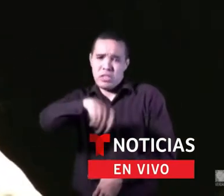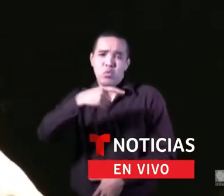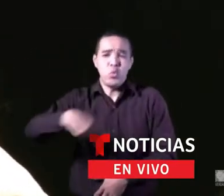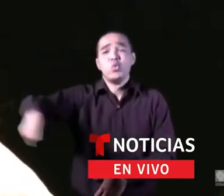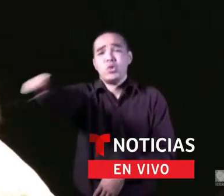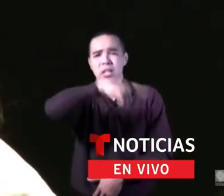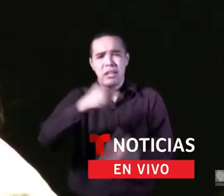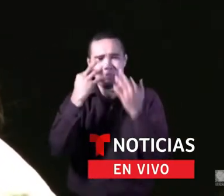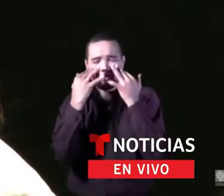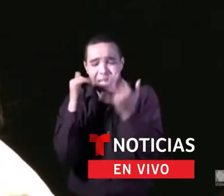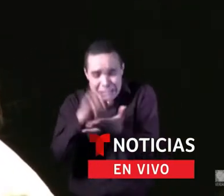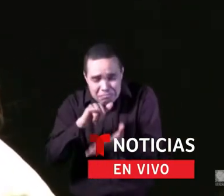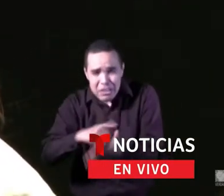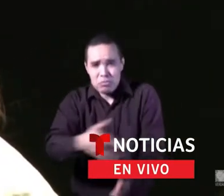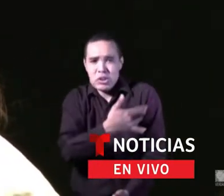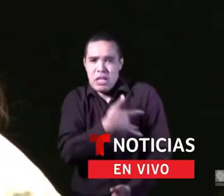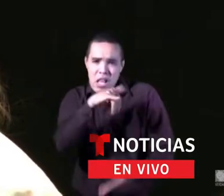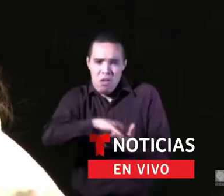de ustedes